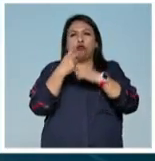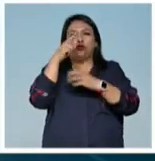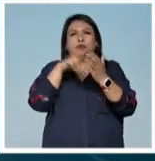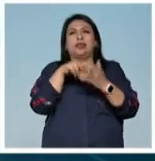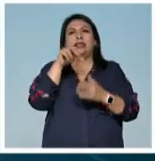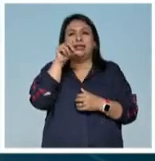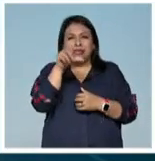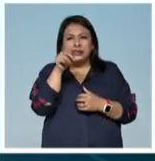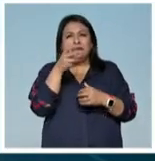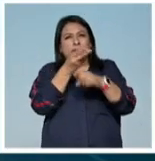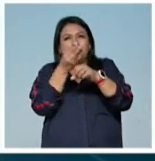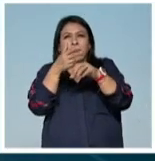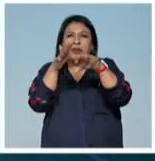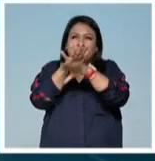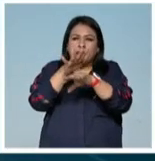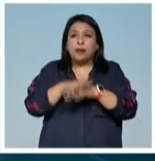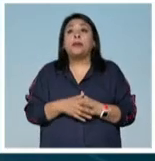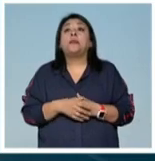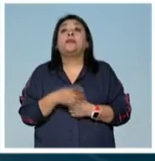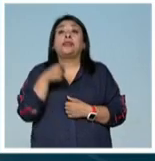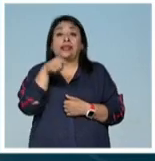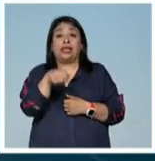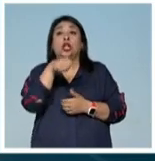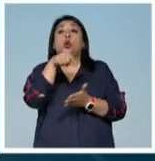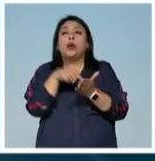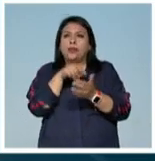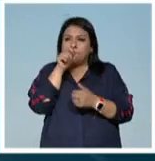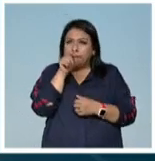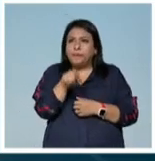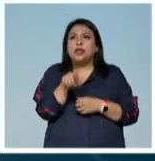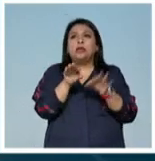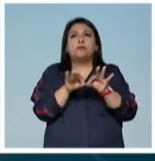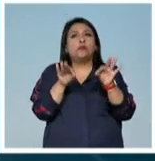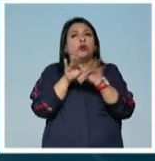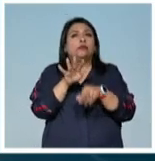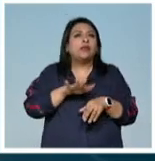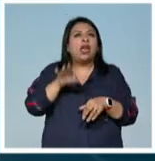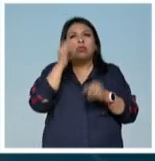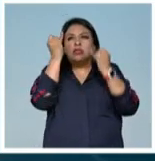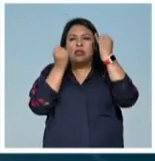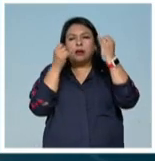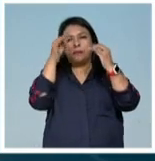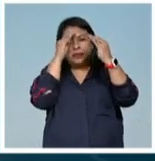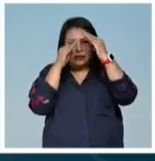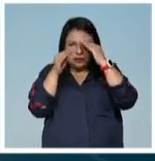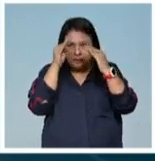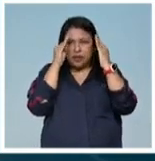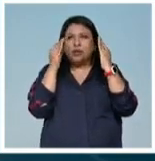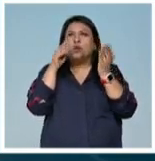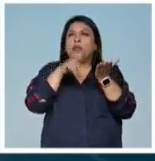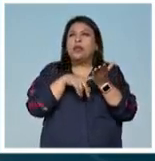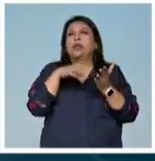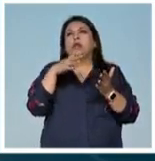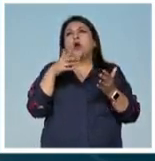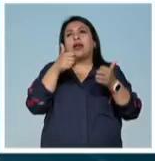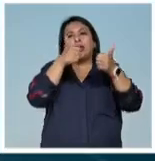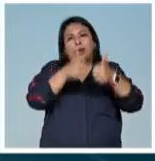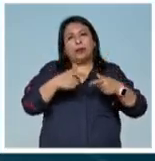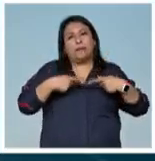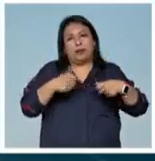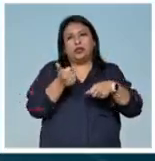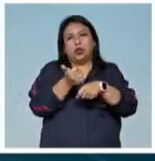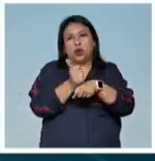2016, lo remodelaron. Pero este recinto también se ha consolidado como un espacio de creación y reflexión a través de residencias